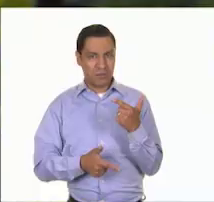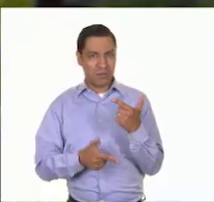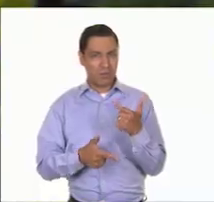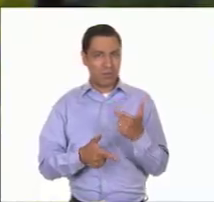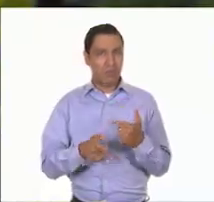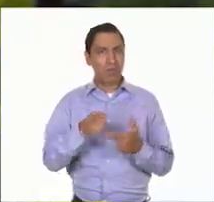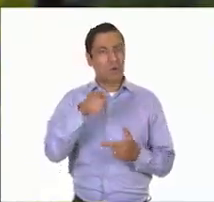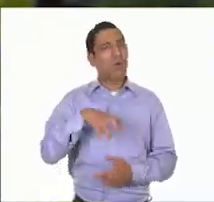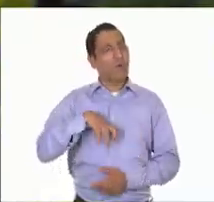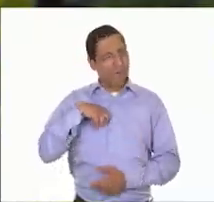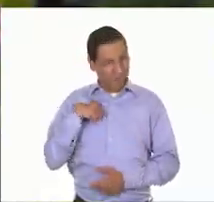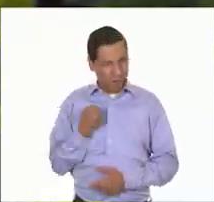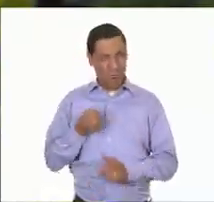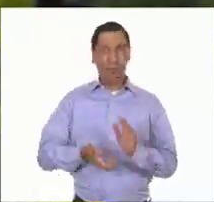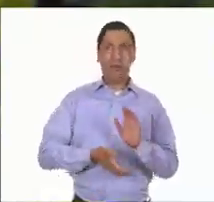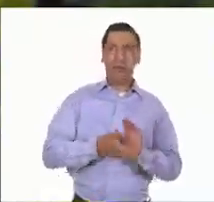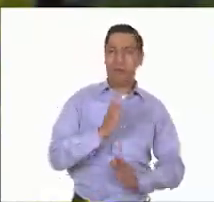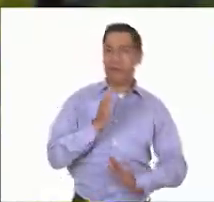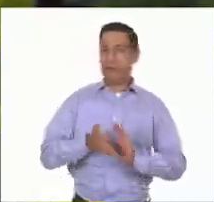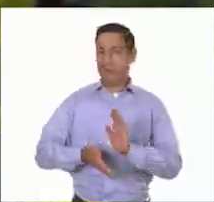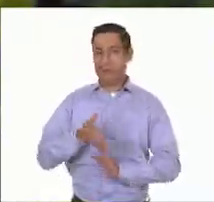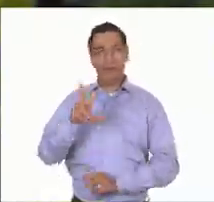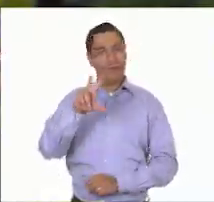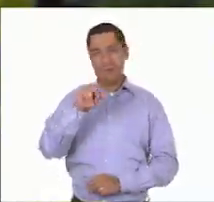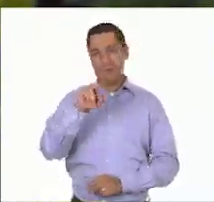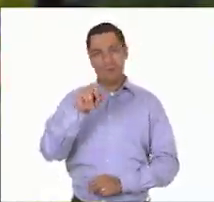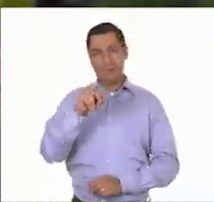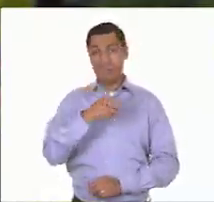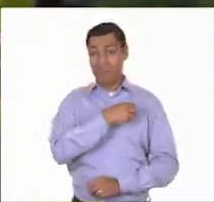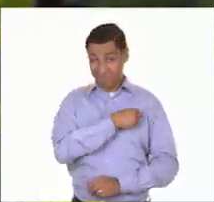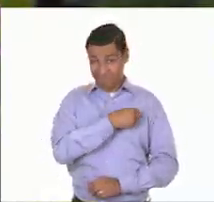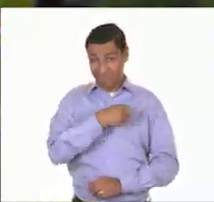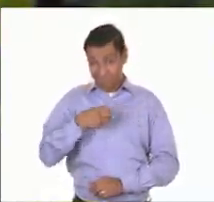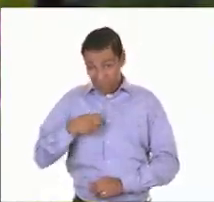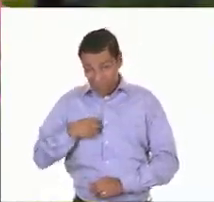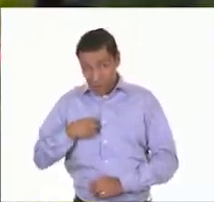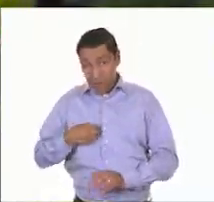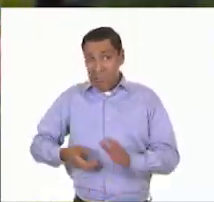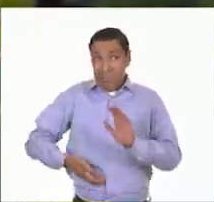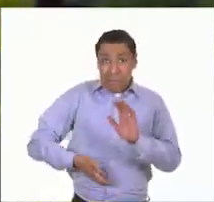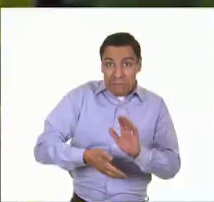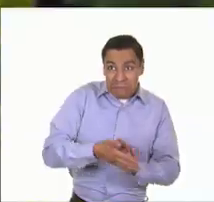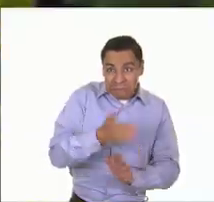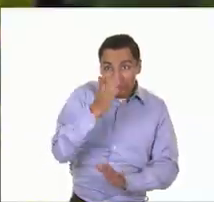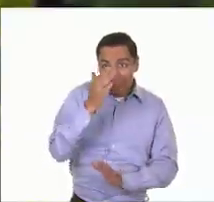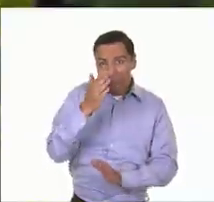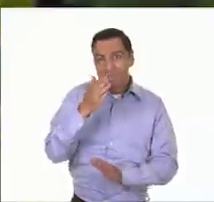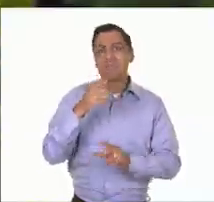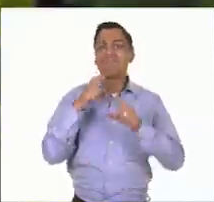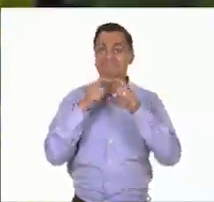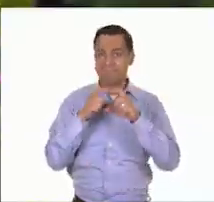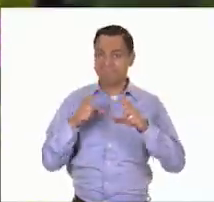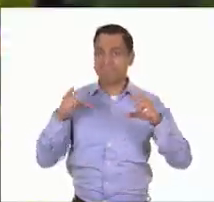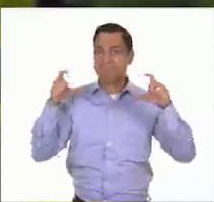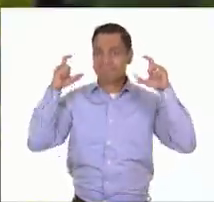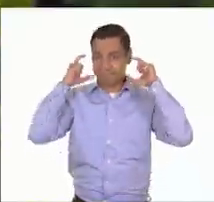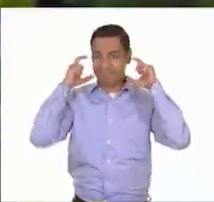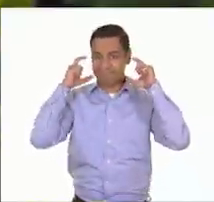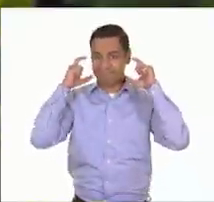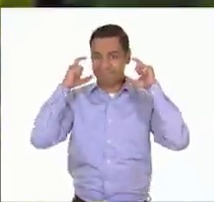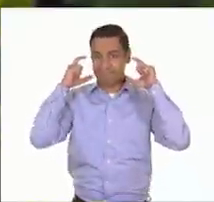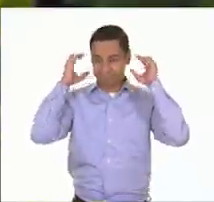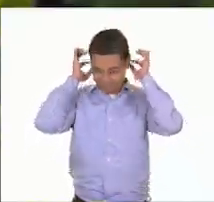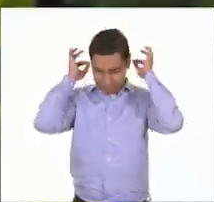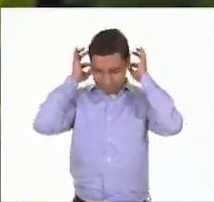no salir de casa a menos que sea muy necesario. Si lo haces, utiliza el